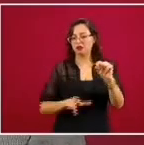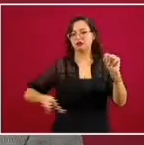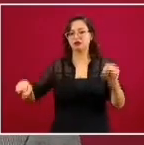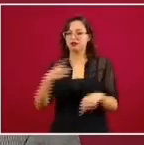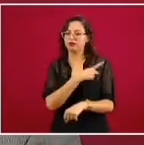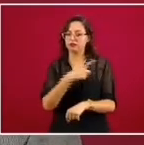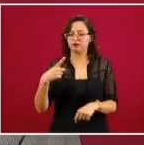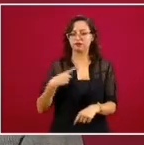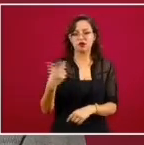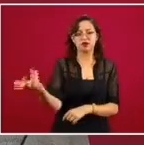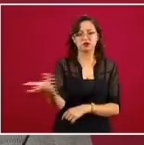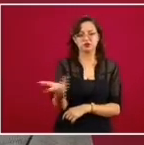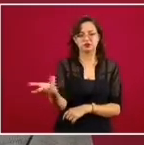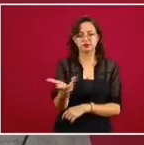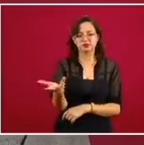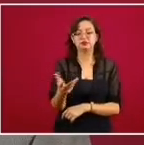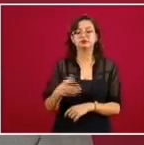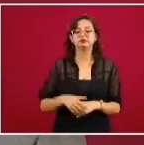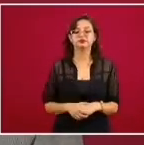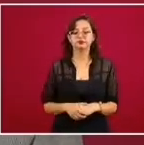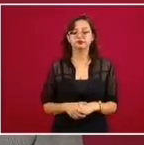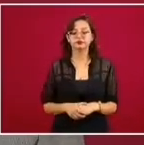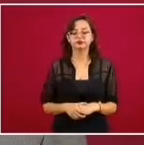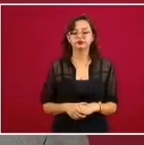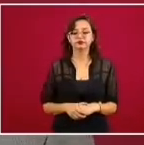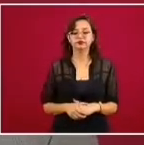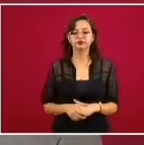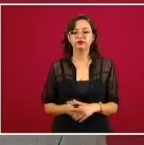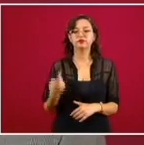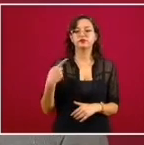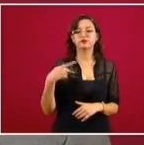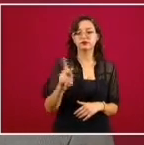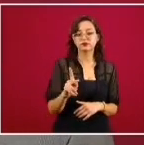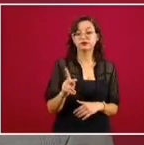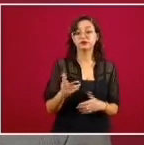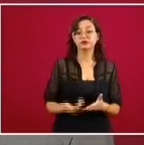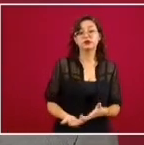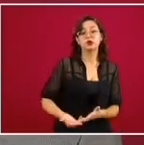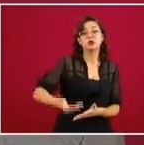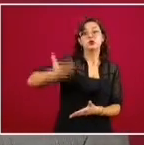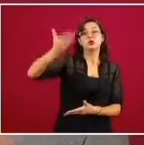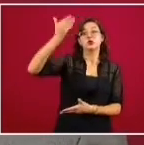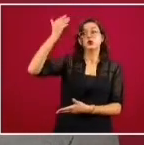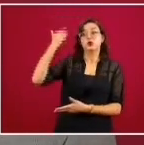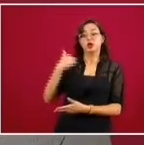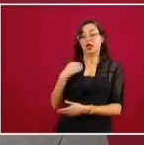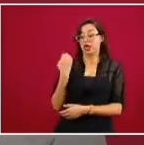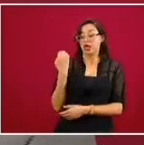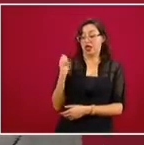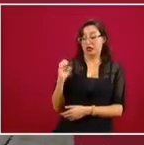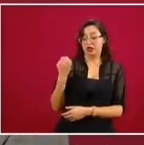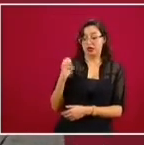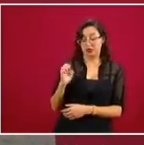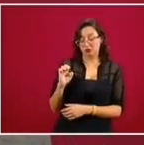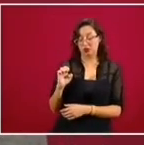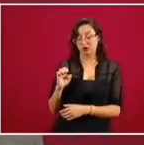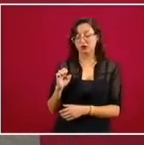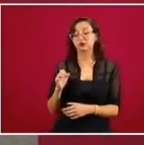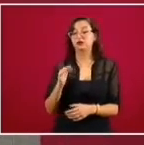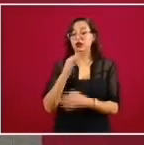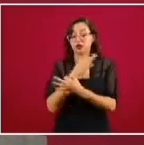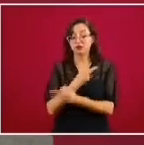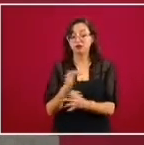aplicación nacional. Pero recordarán ustedes que desde la preparación en enero indicamos que también había